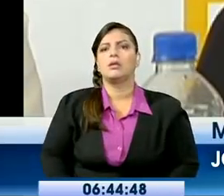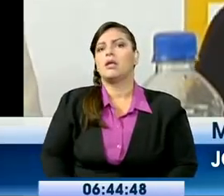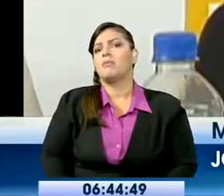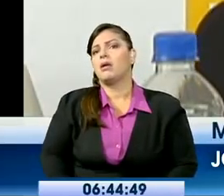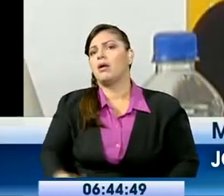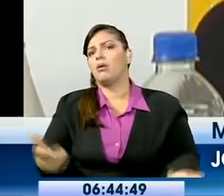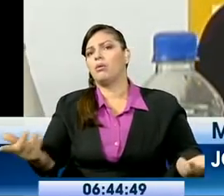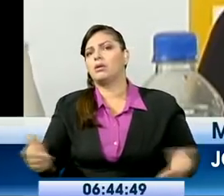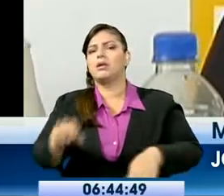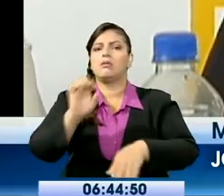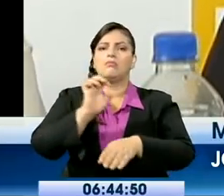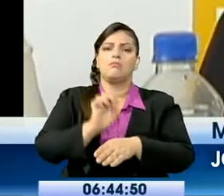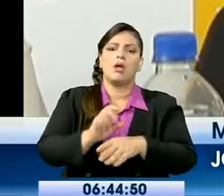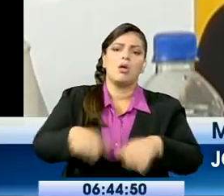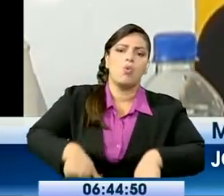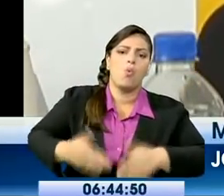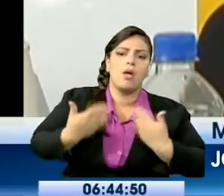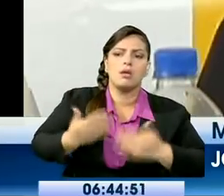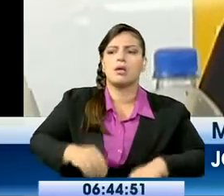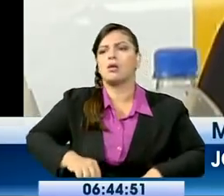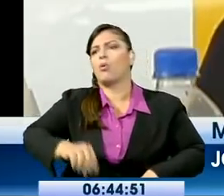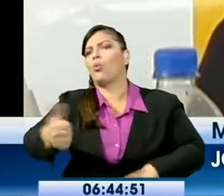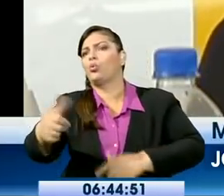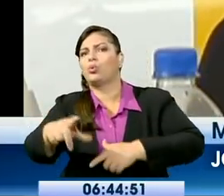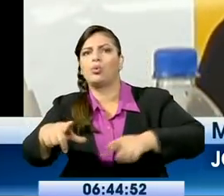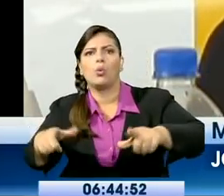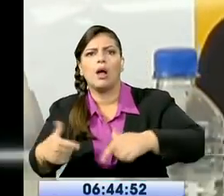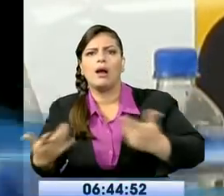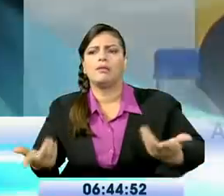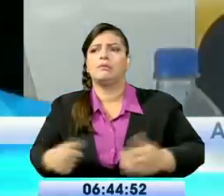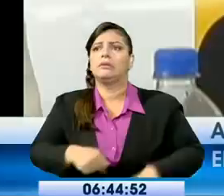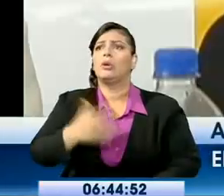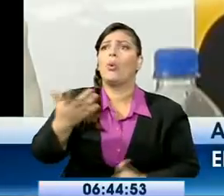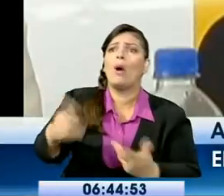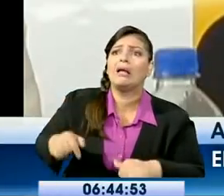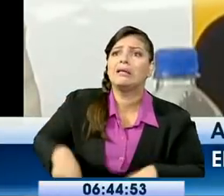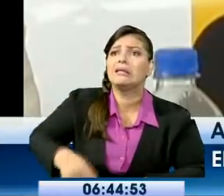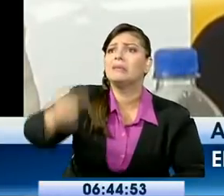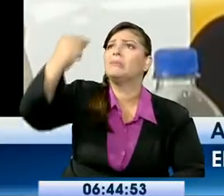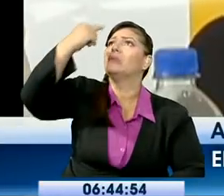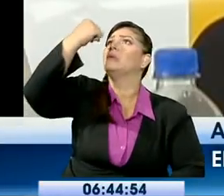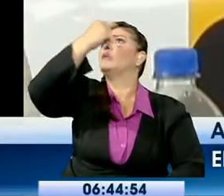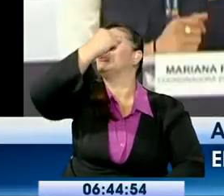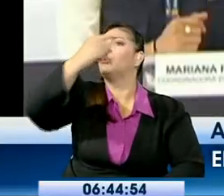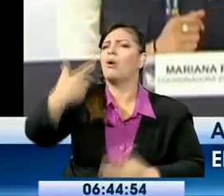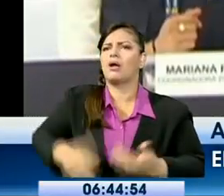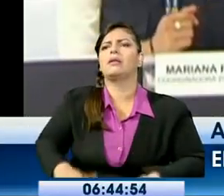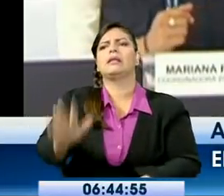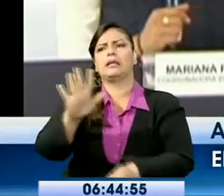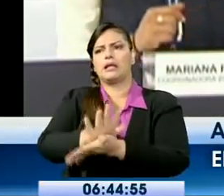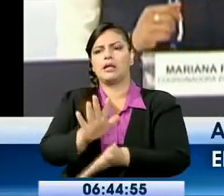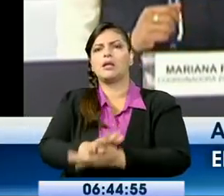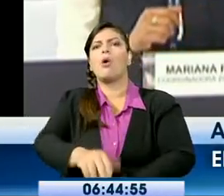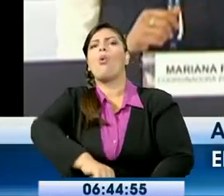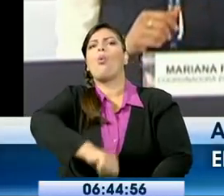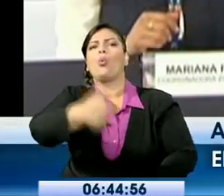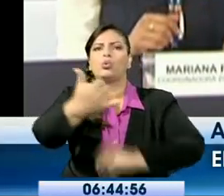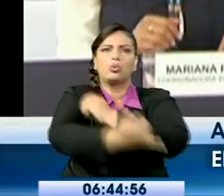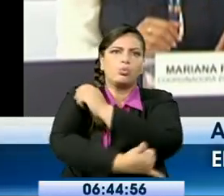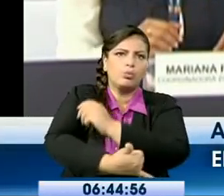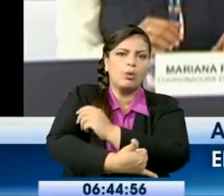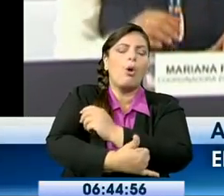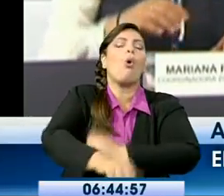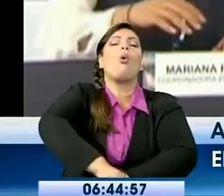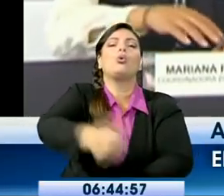del país, compras inmediatas, lo haremos, pero podemos asegurar que en el sistema público no faltará la medicación. No es malo decir...